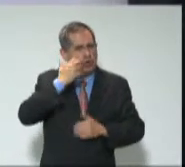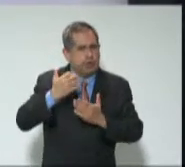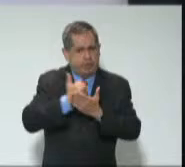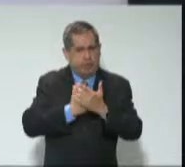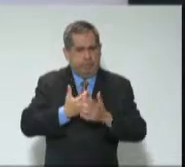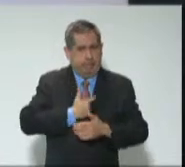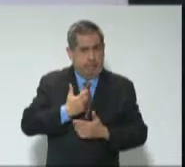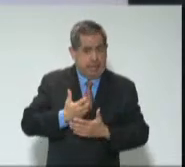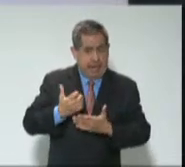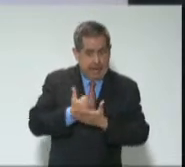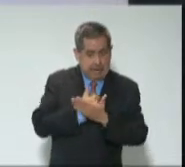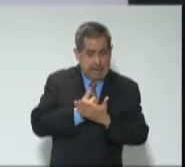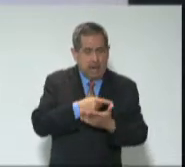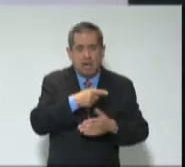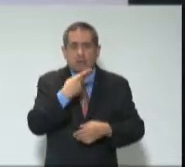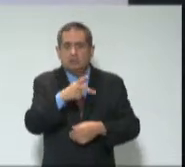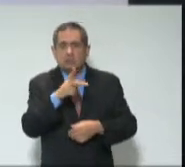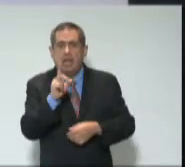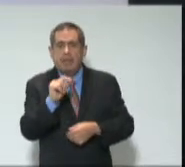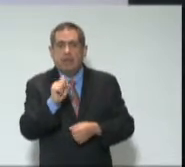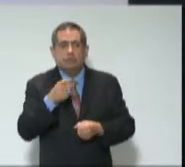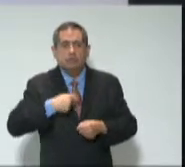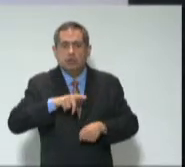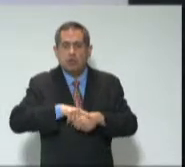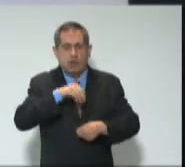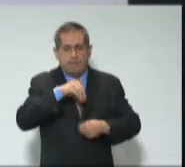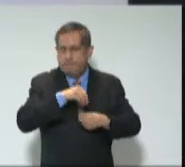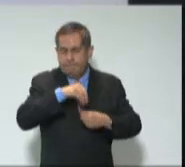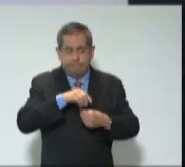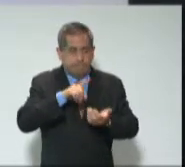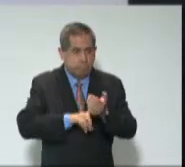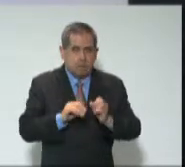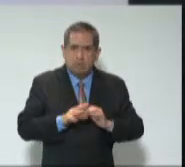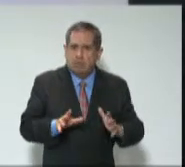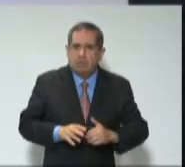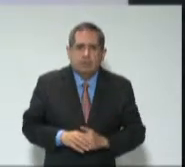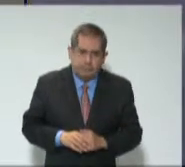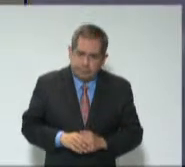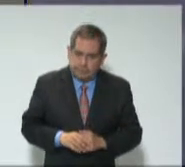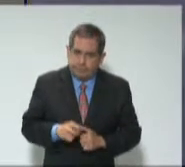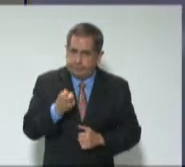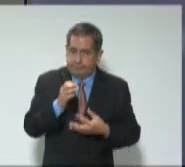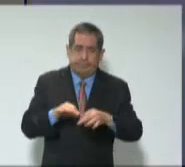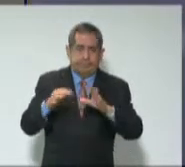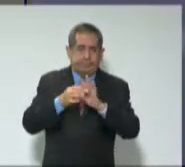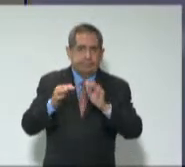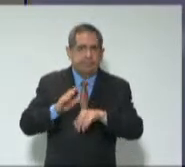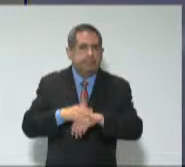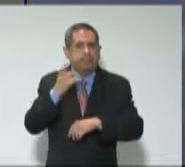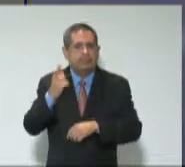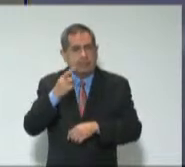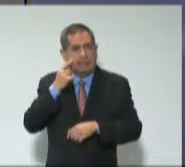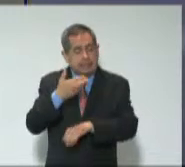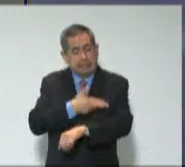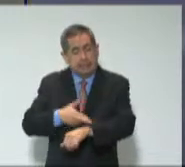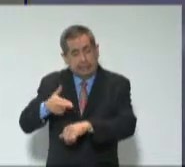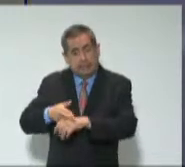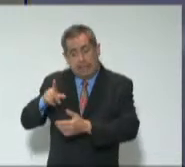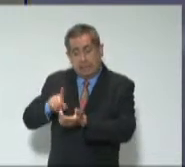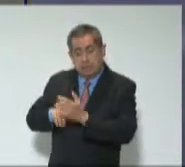para obtenerla y la protección de datos personales tiene mucho sentido porque por el procedimiento